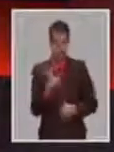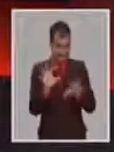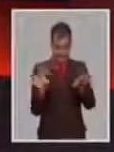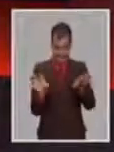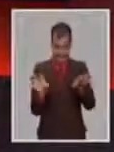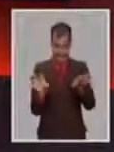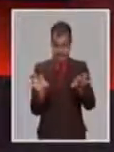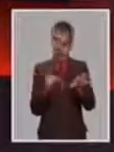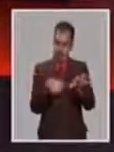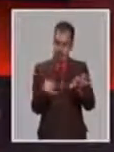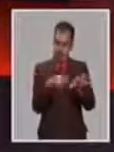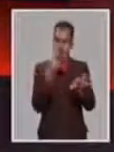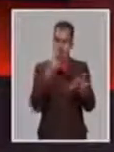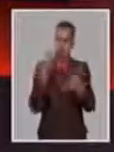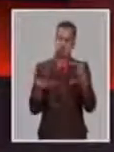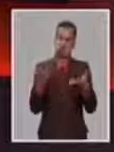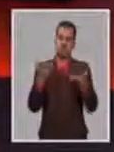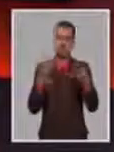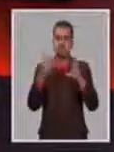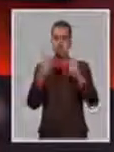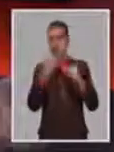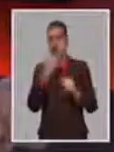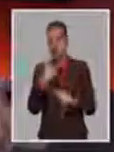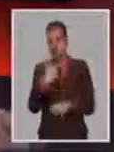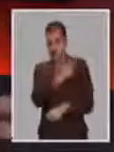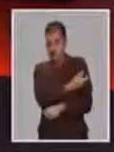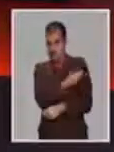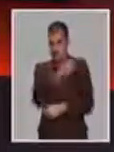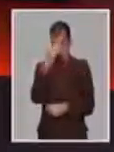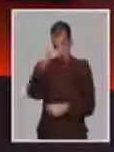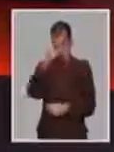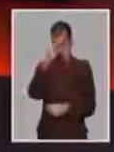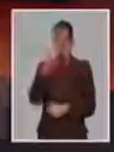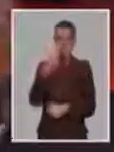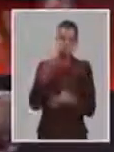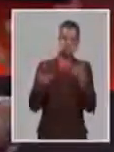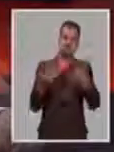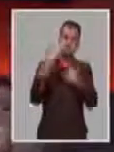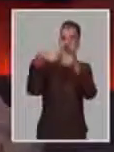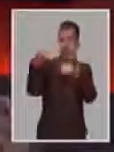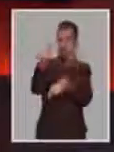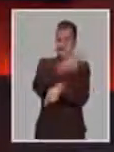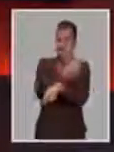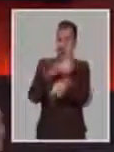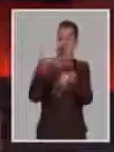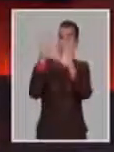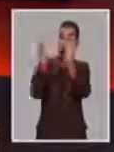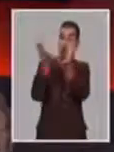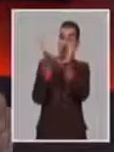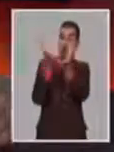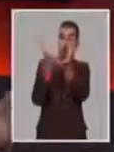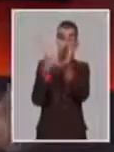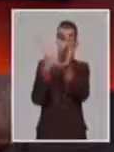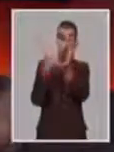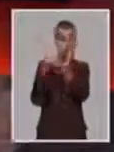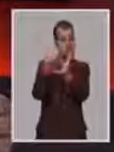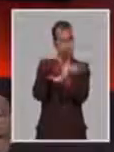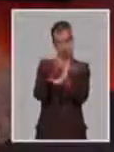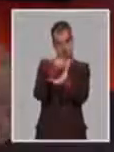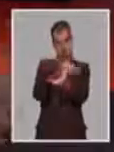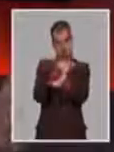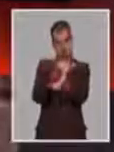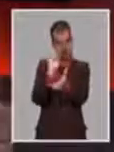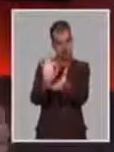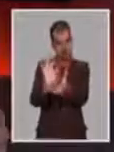clasificaciones permitirán comparar los resultados de la vacuna cubana con los resultados de vacunas internacionales que también han adoptado